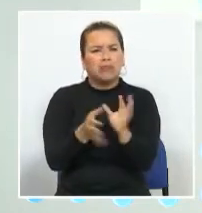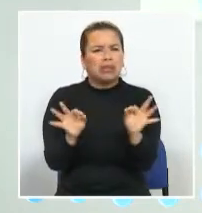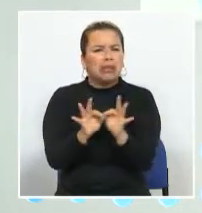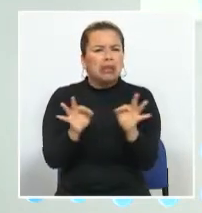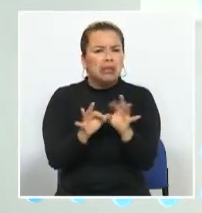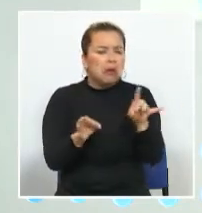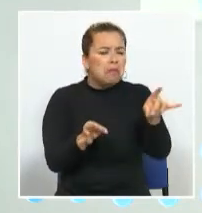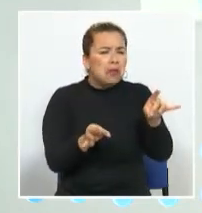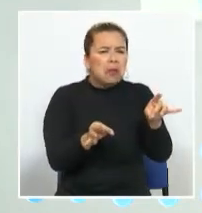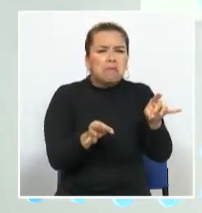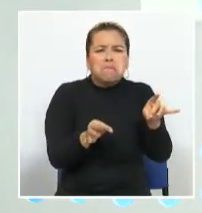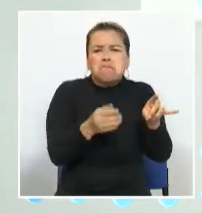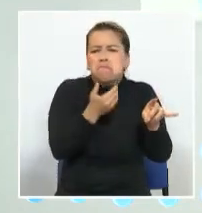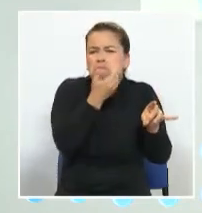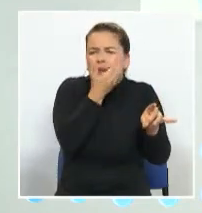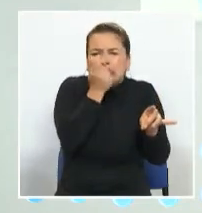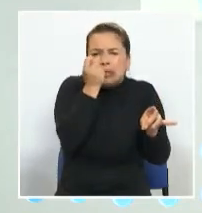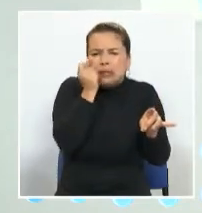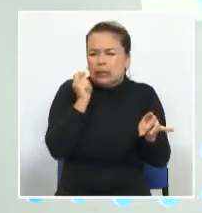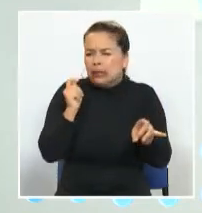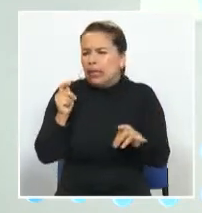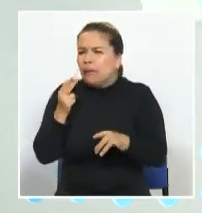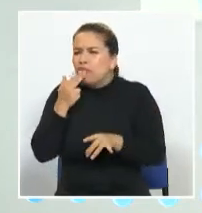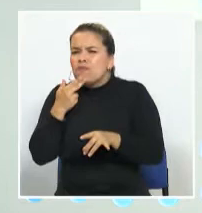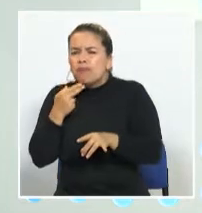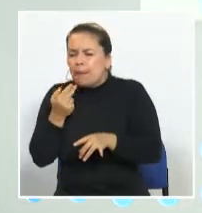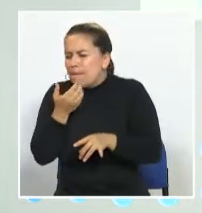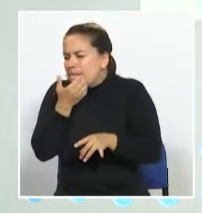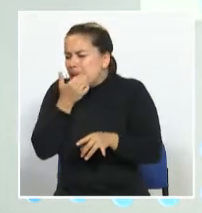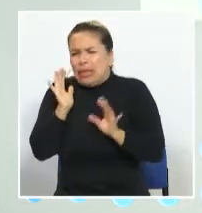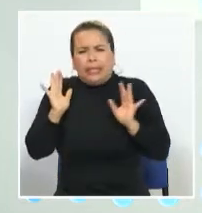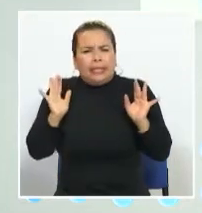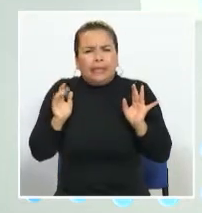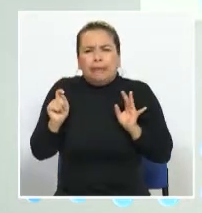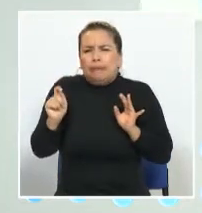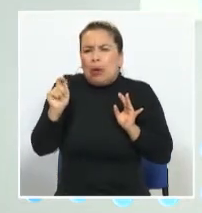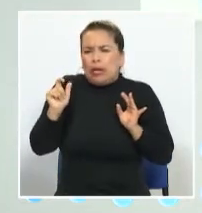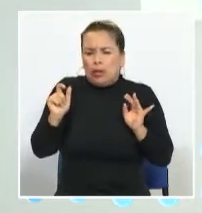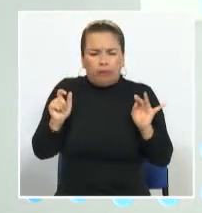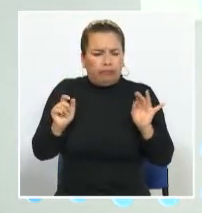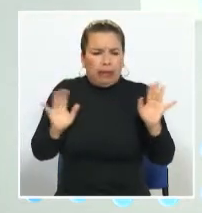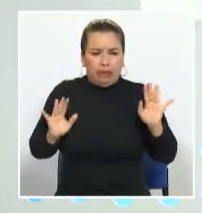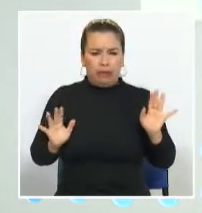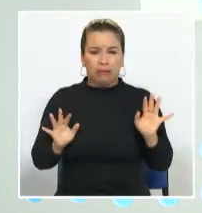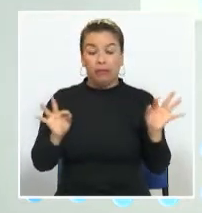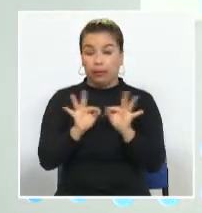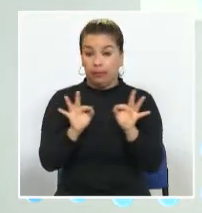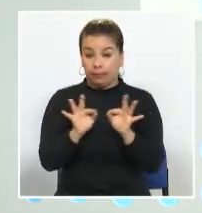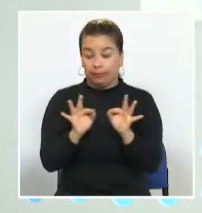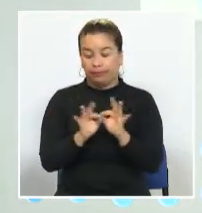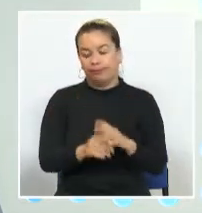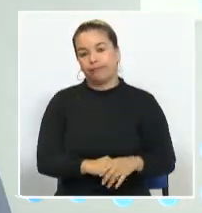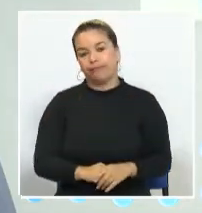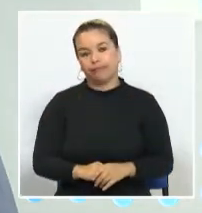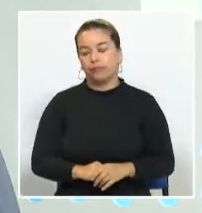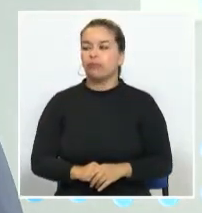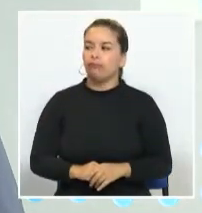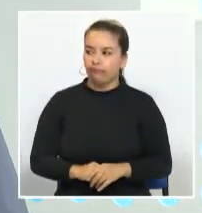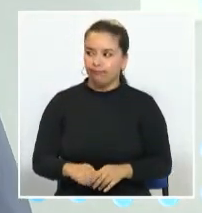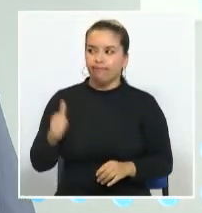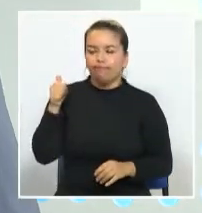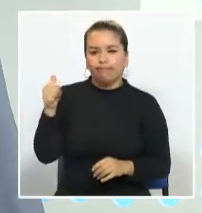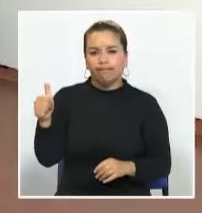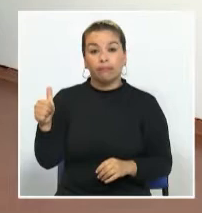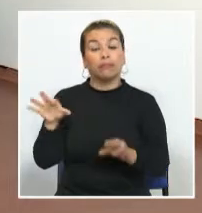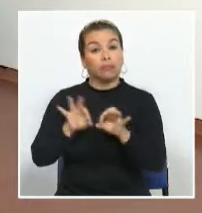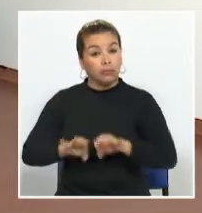azúcar, moderarnos en la sal y moderarnos en el azúcar para evitar la hipertensión y la diabetes. Frente a esto, doctor, me parece muy